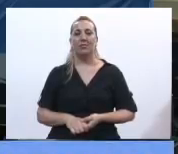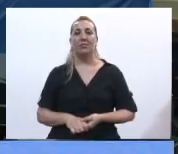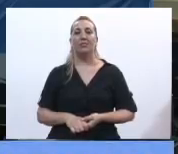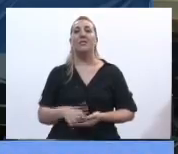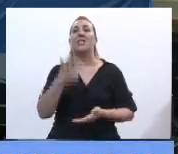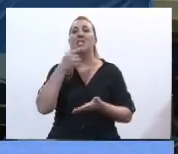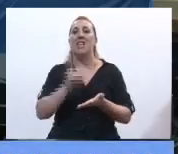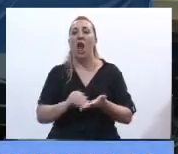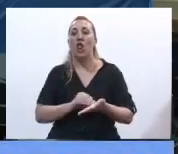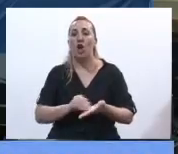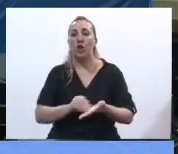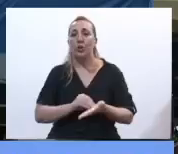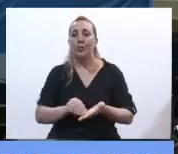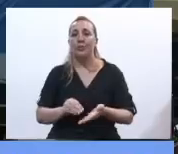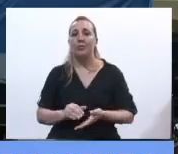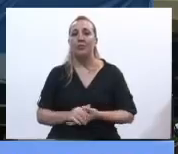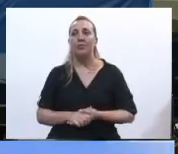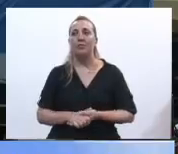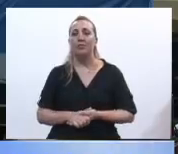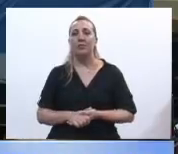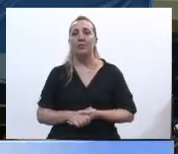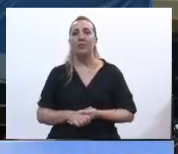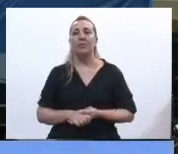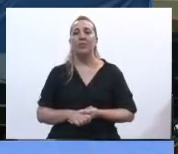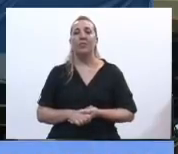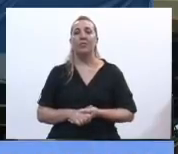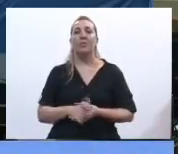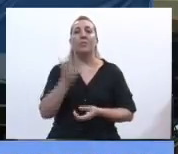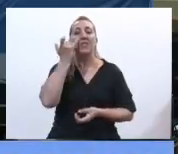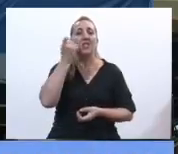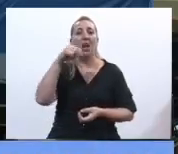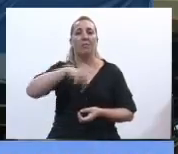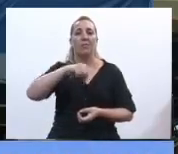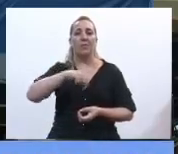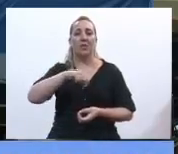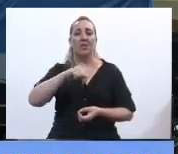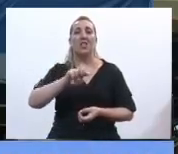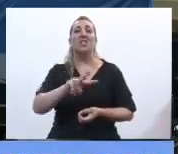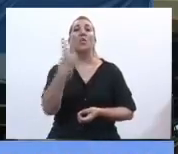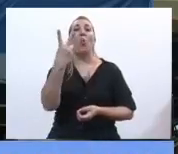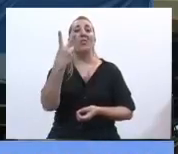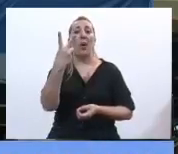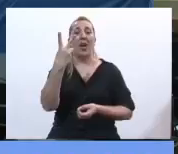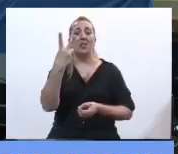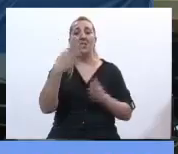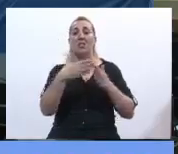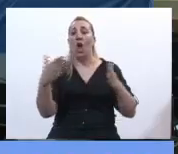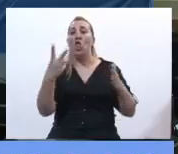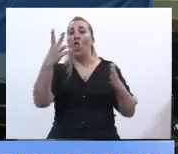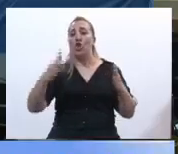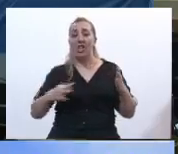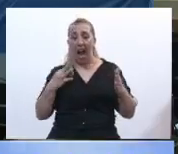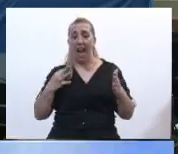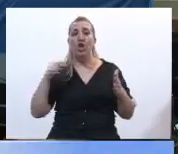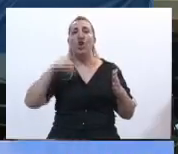Senador. Es la segunda vez en 2 años que estamos